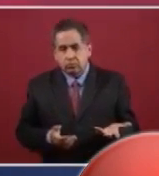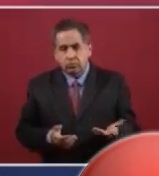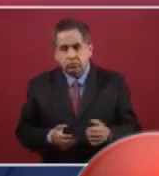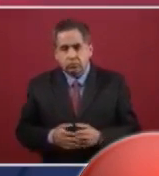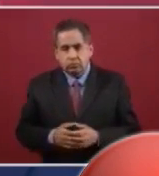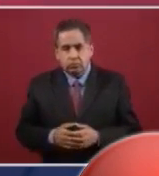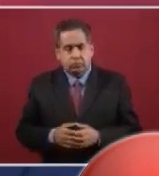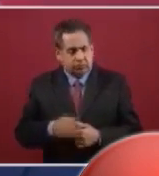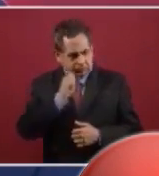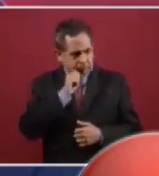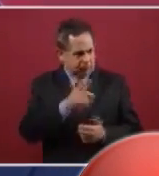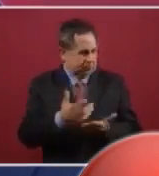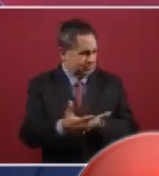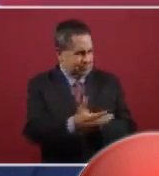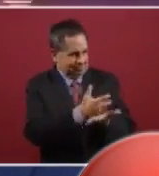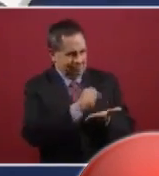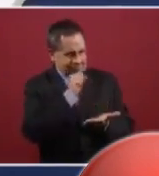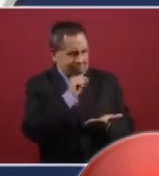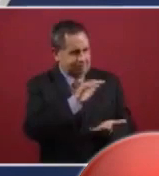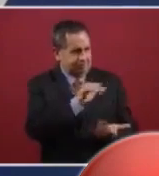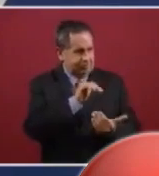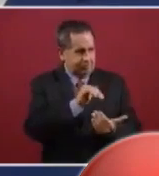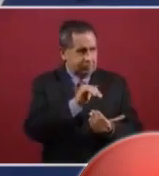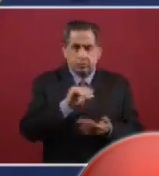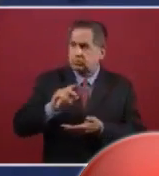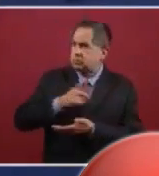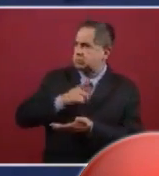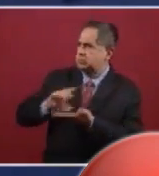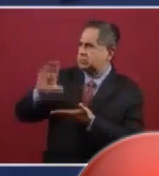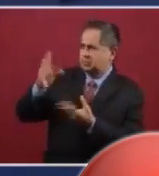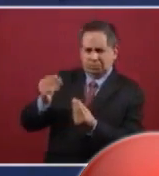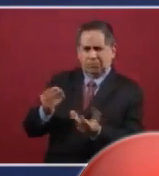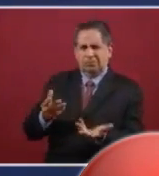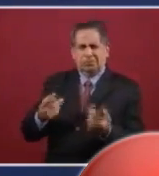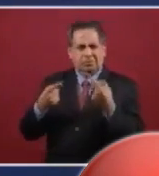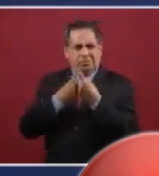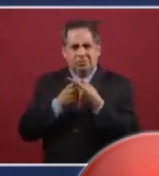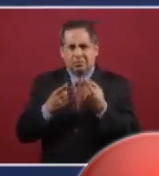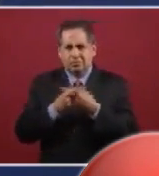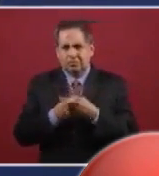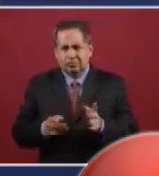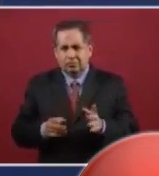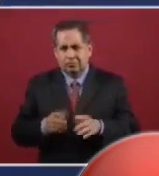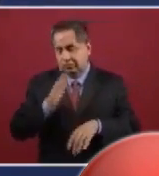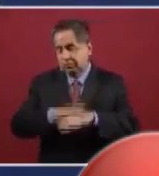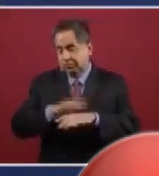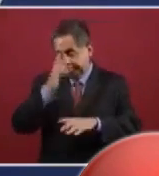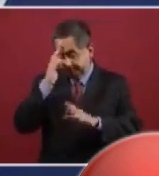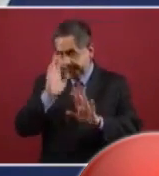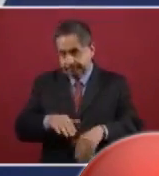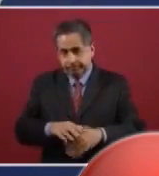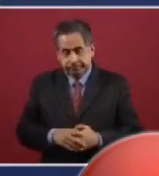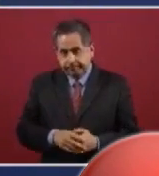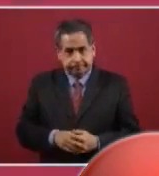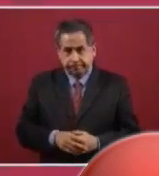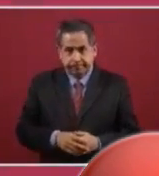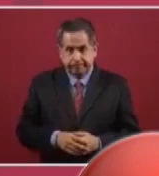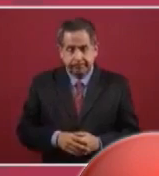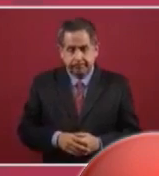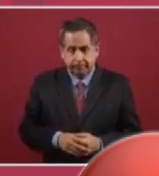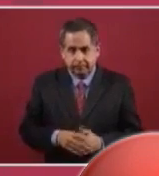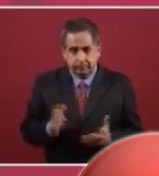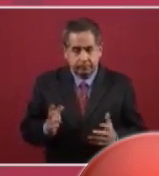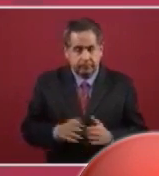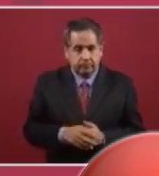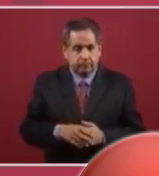al mismo tiempo creció la deuda. Ya nada más para recordar, porque si no